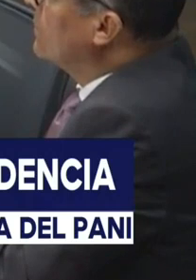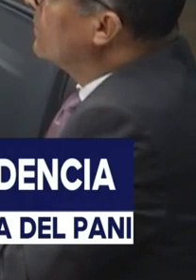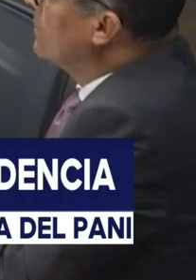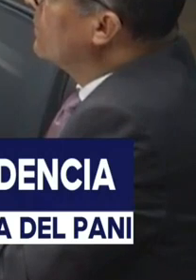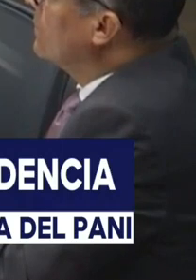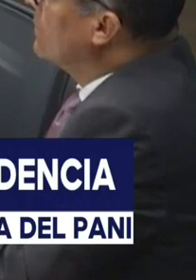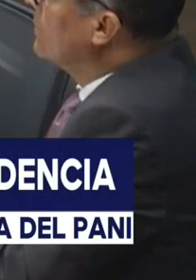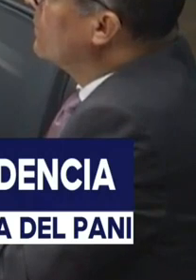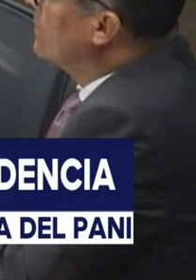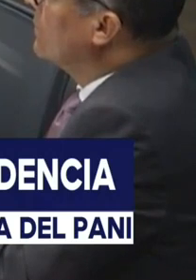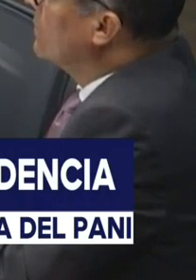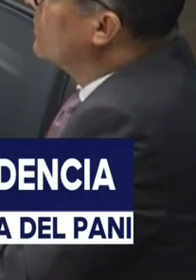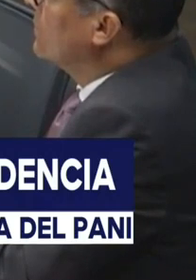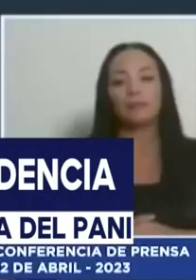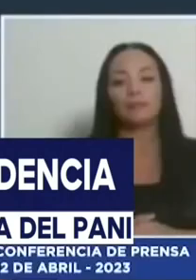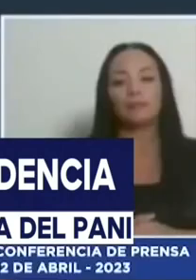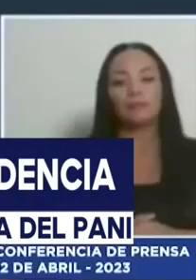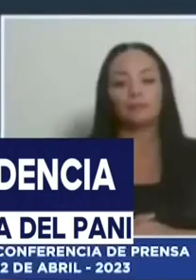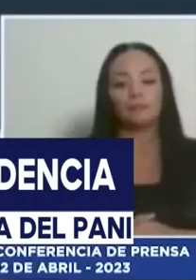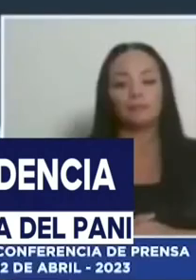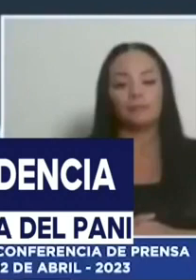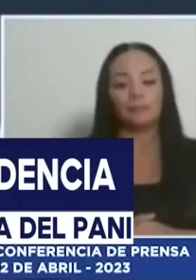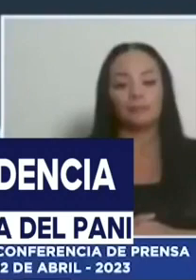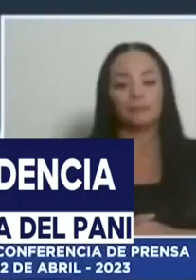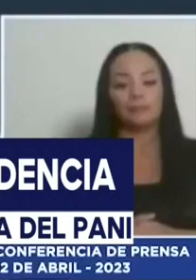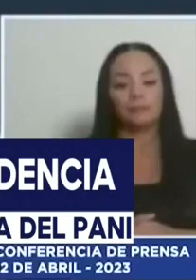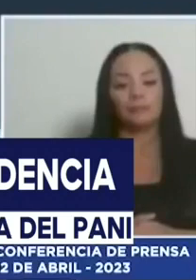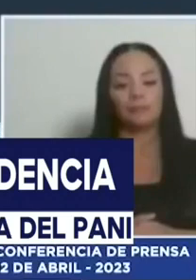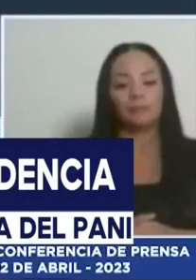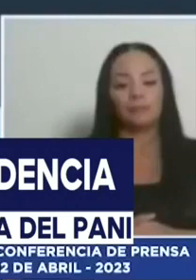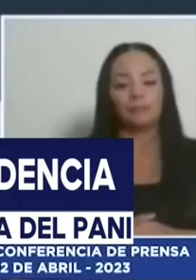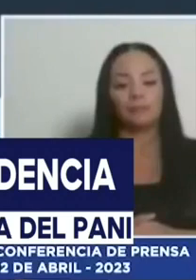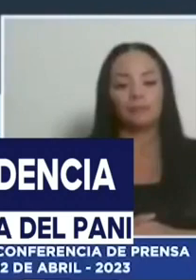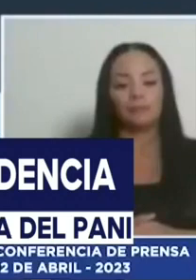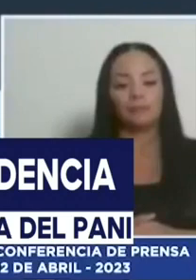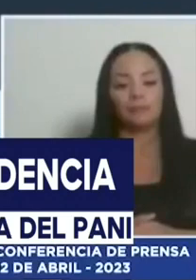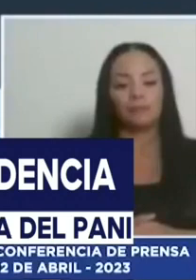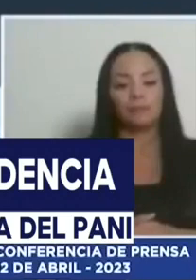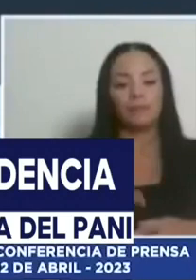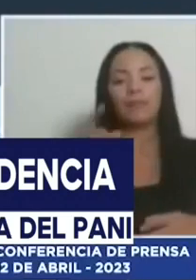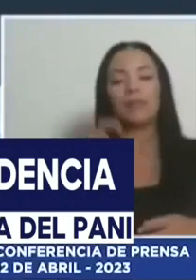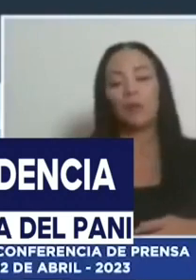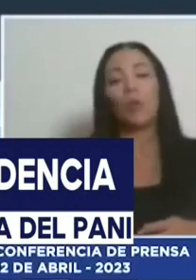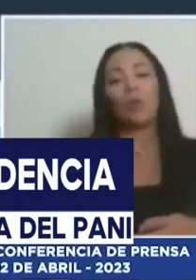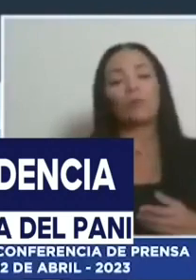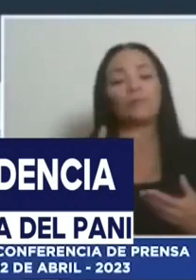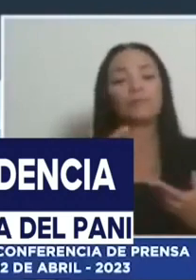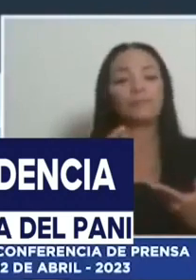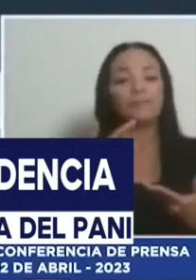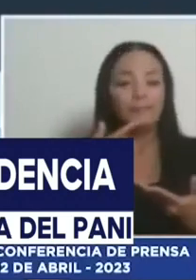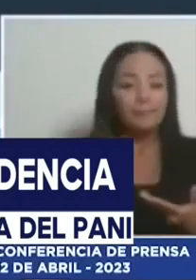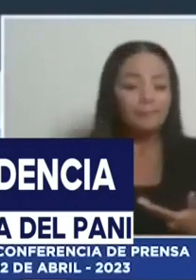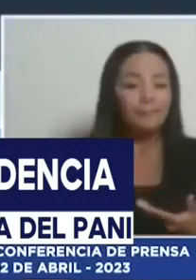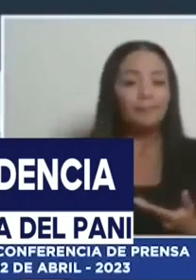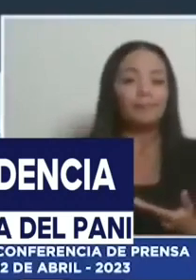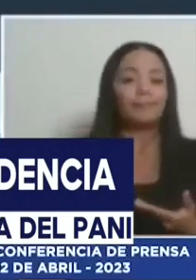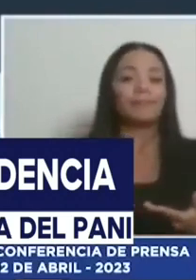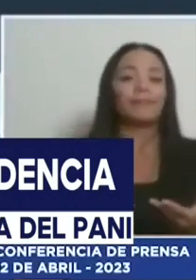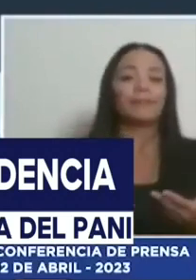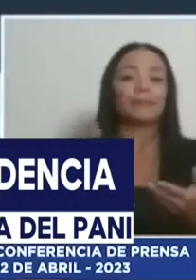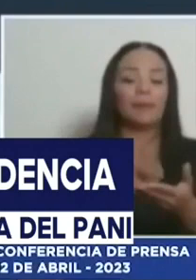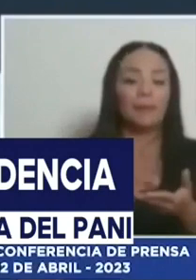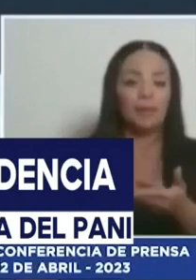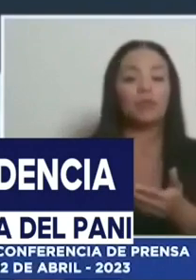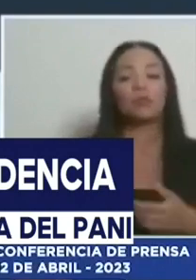informe de la mayoría lo firman Montserrat Ruiz y Sonia Rojas, de Liberación Nacional, Melina Hoy, de La Unidad, Antonio Ortega, del Frente Amplio, y Jorge Dengo,